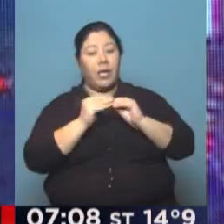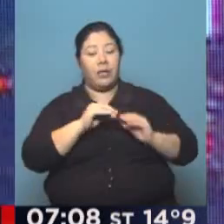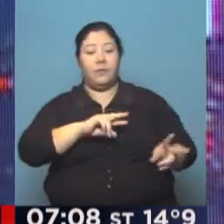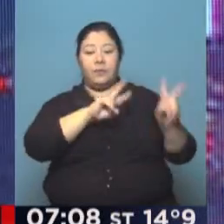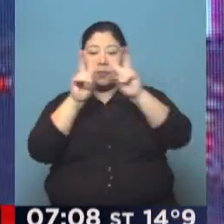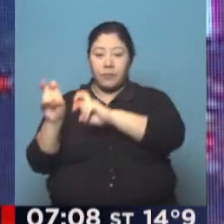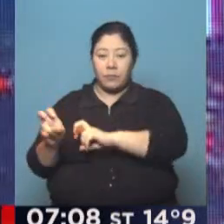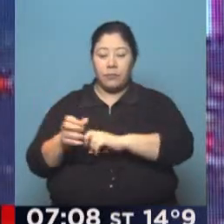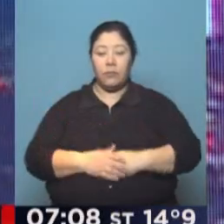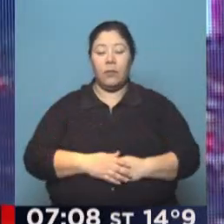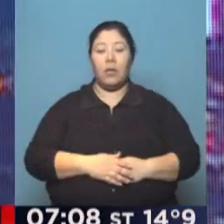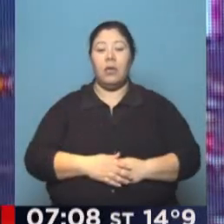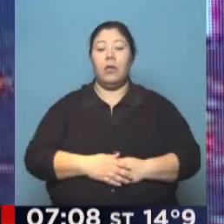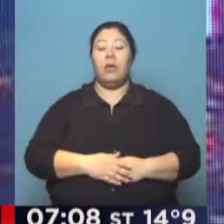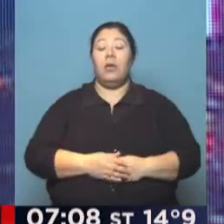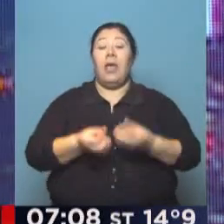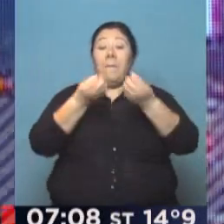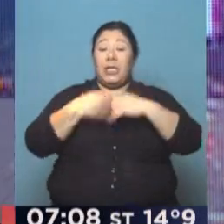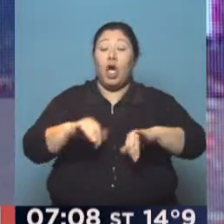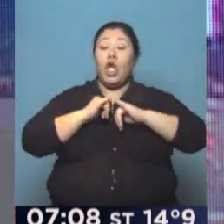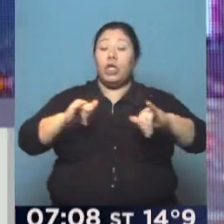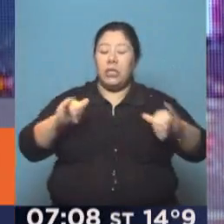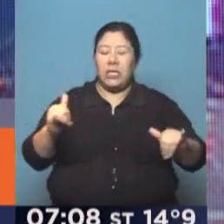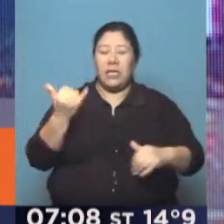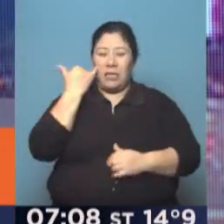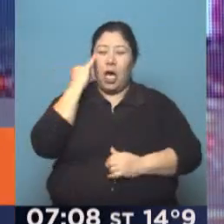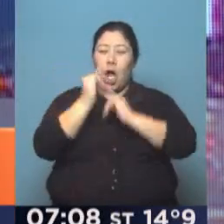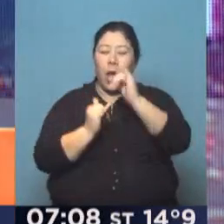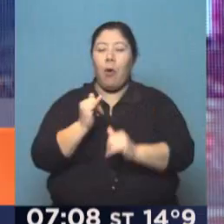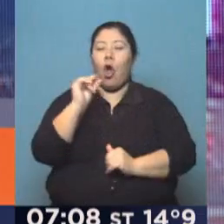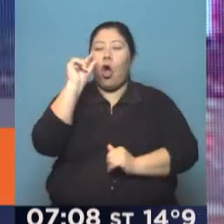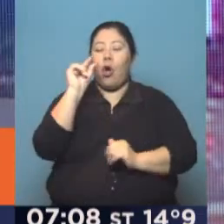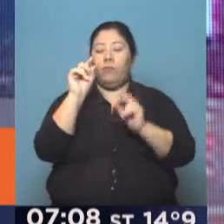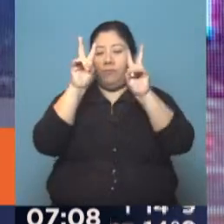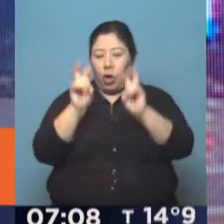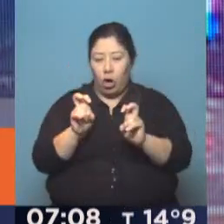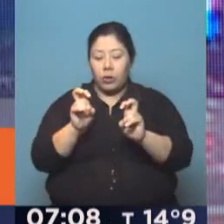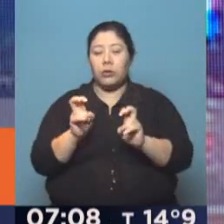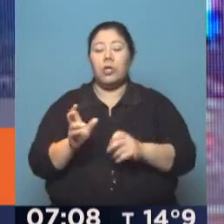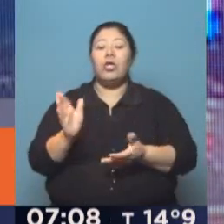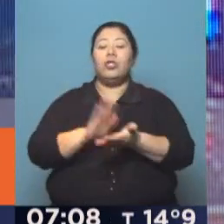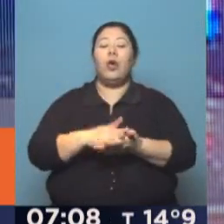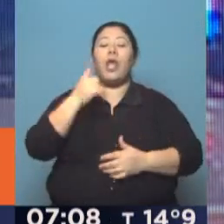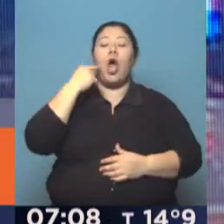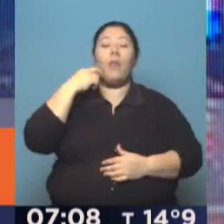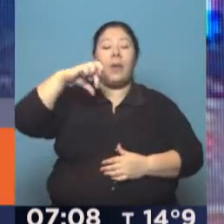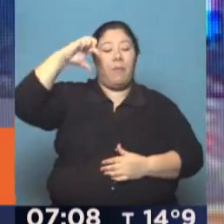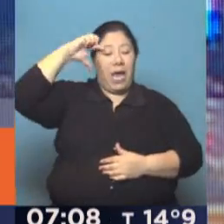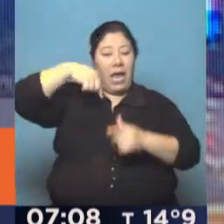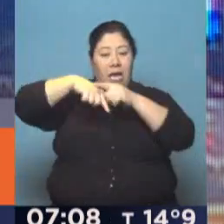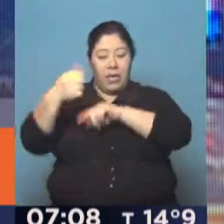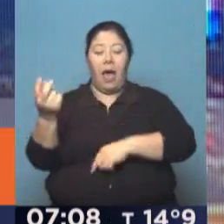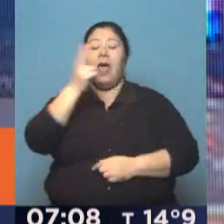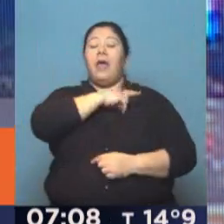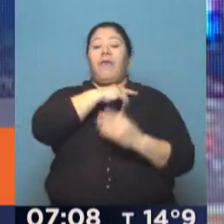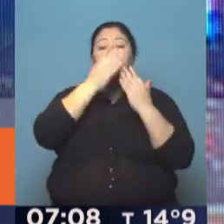Lo habíamos adelantado, ni bien comenzamos esta edición de noticias, la presencia del jefe de gabinete Marcos Peña en la Cámara de Diputados. Así respondió preguntas, consultas